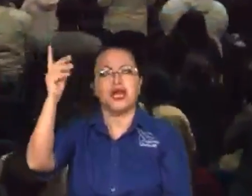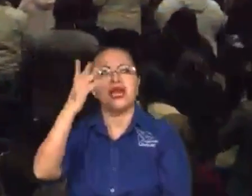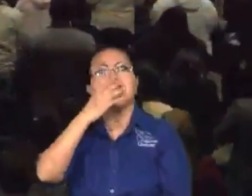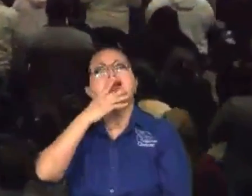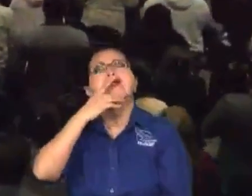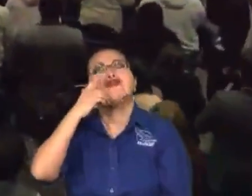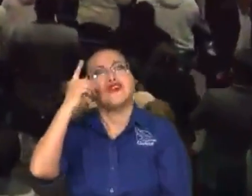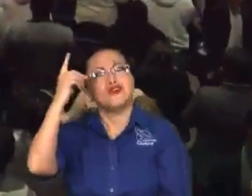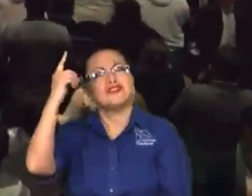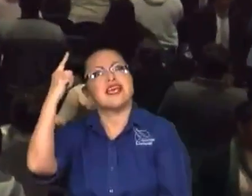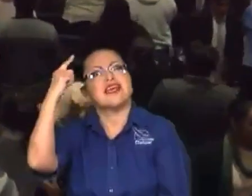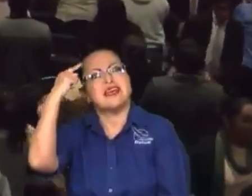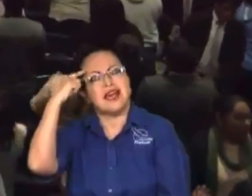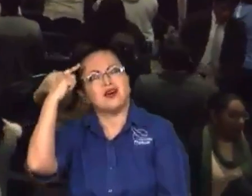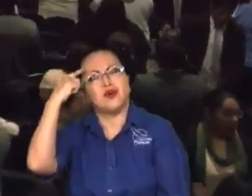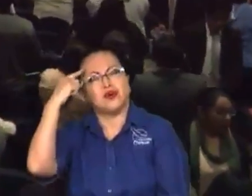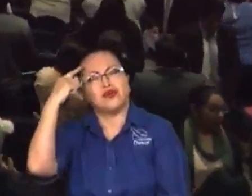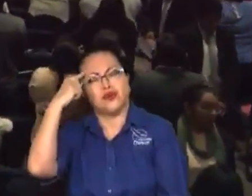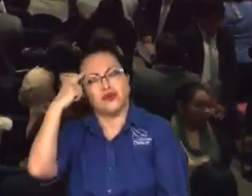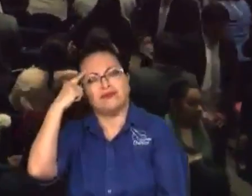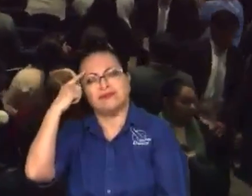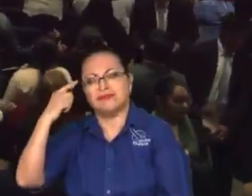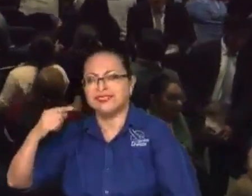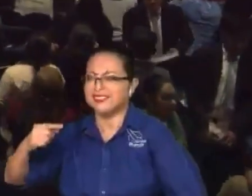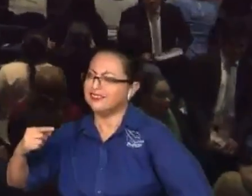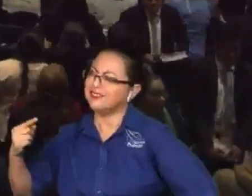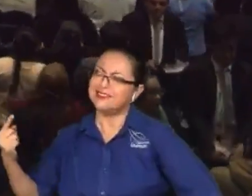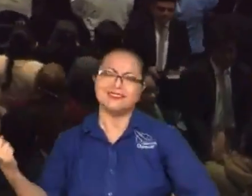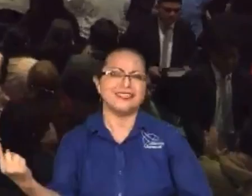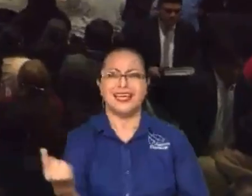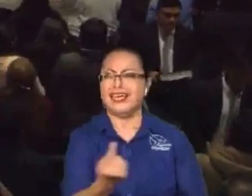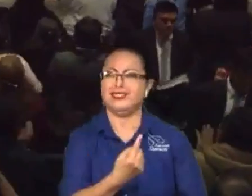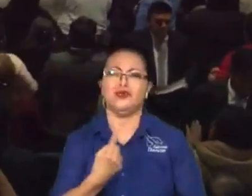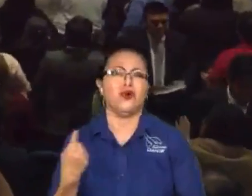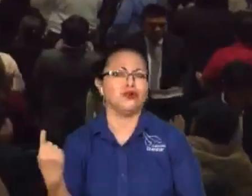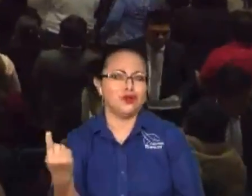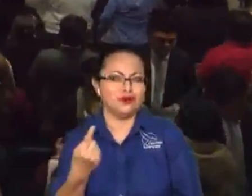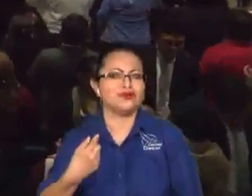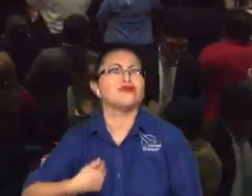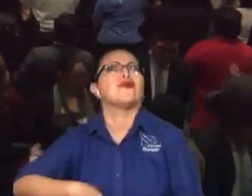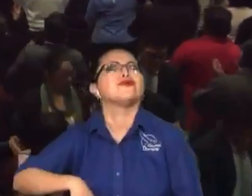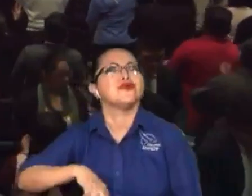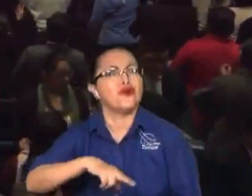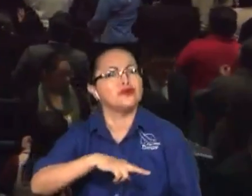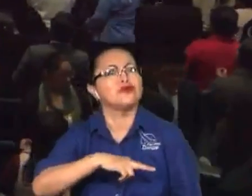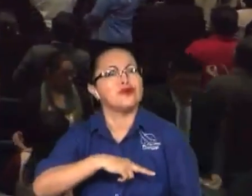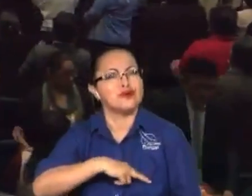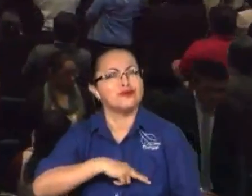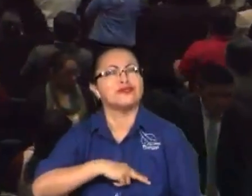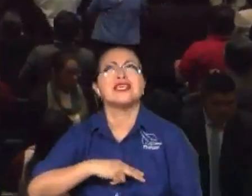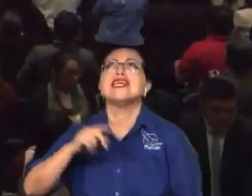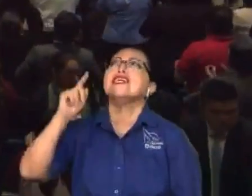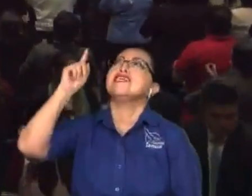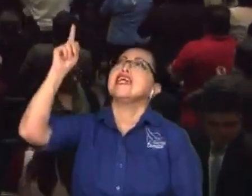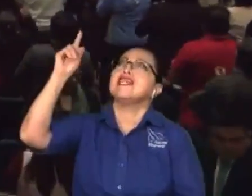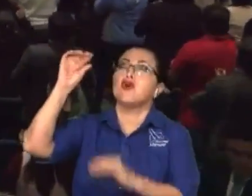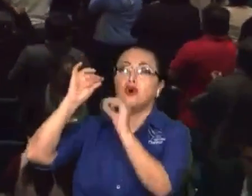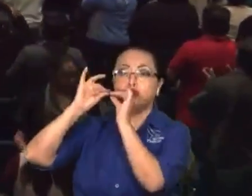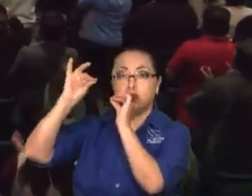Señor. Dios se ha acordado de los olvidados.